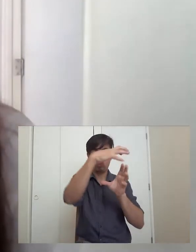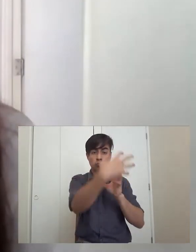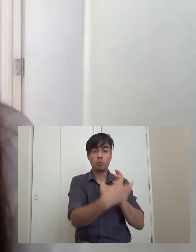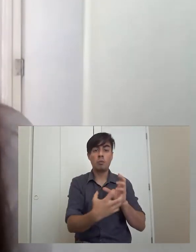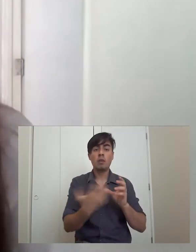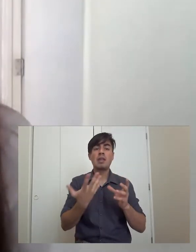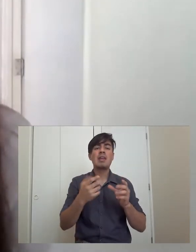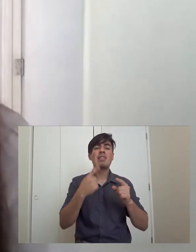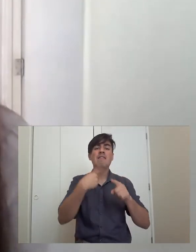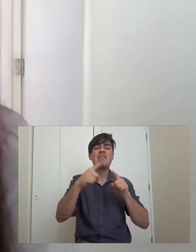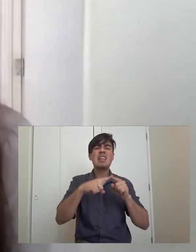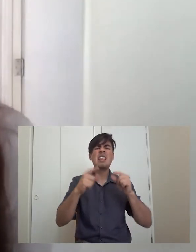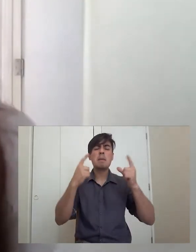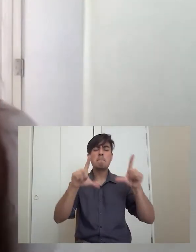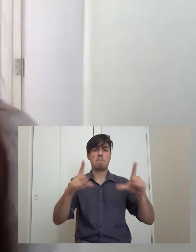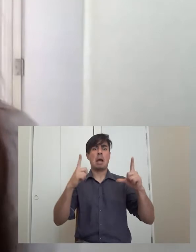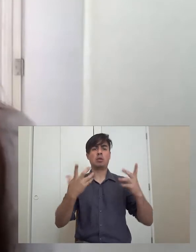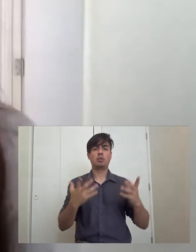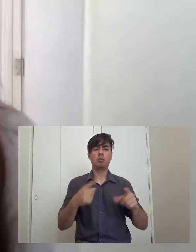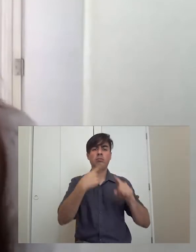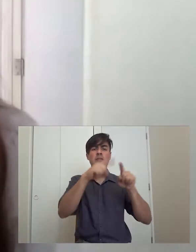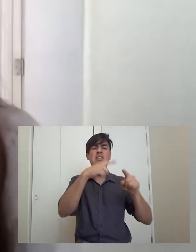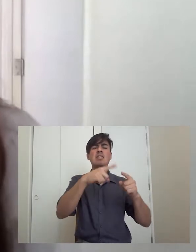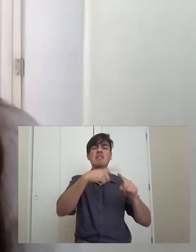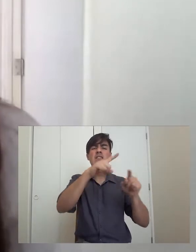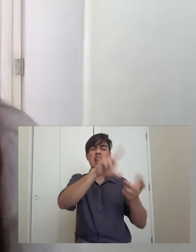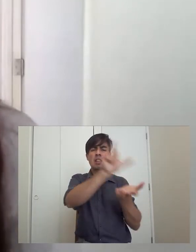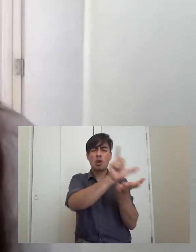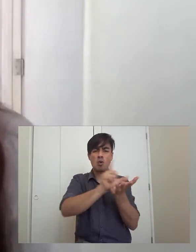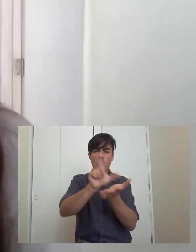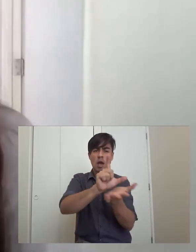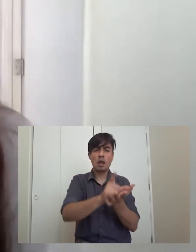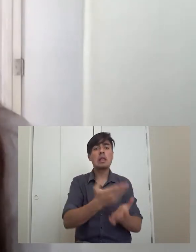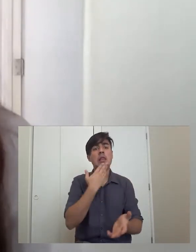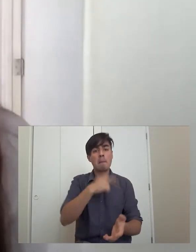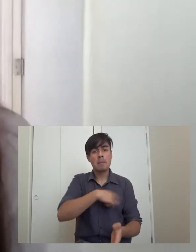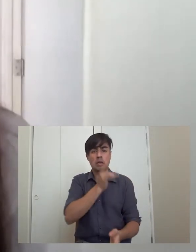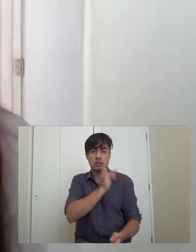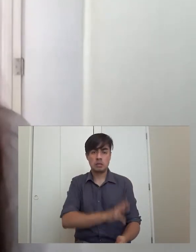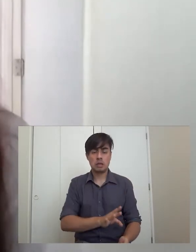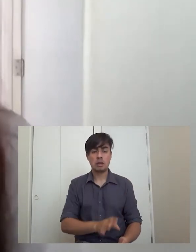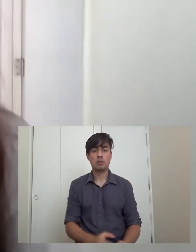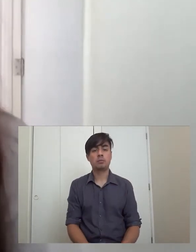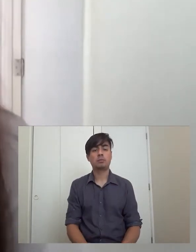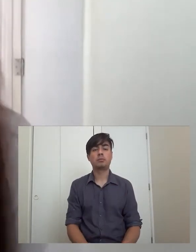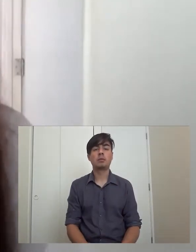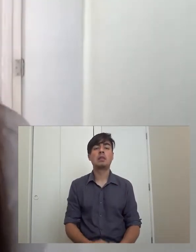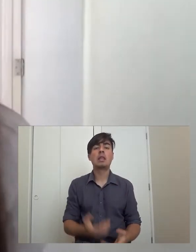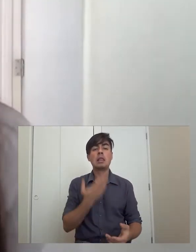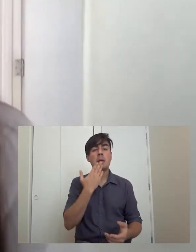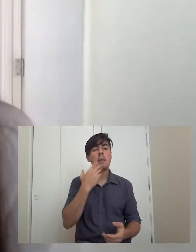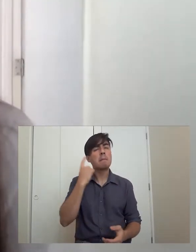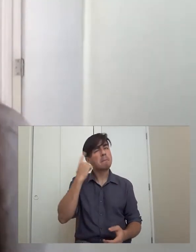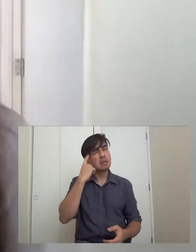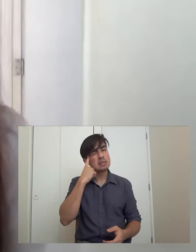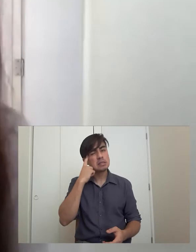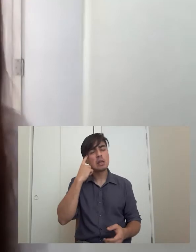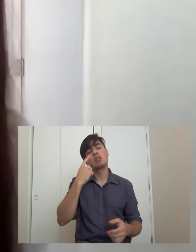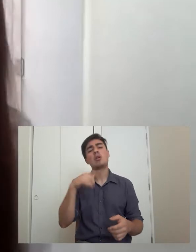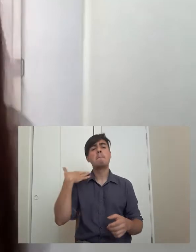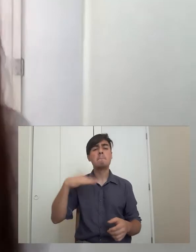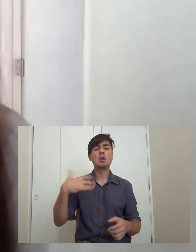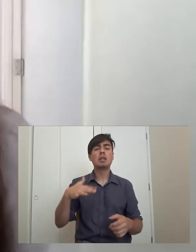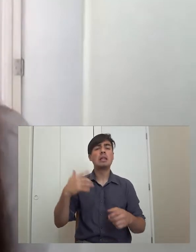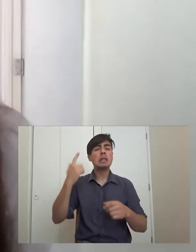migratorio de escala global que ha tenido muchos impactos, ¿no es cierto?, en distintas regiones a nivel local, incluido